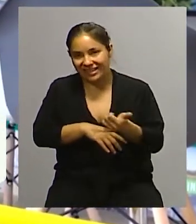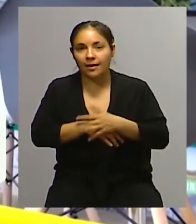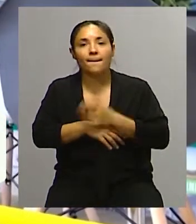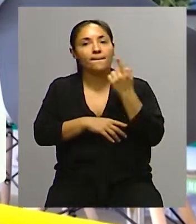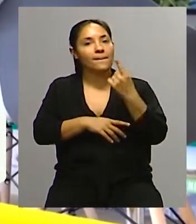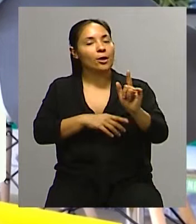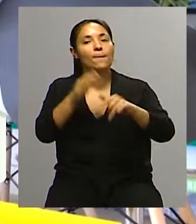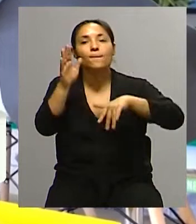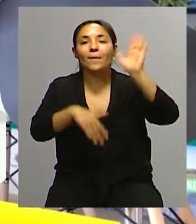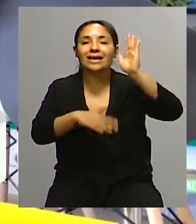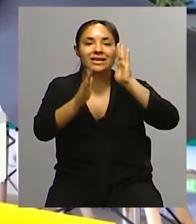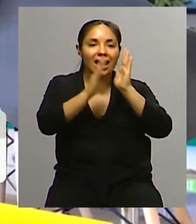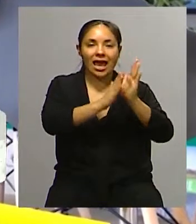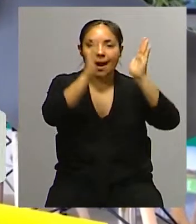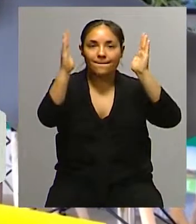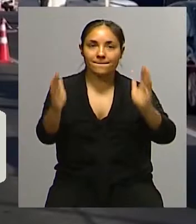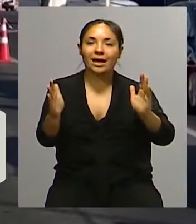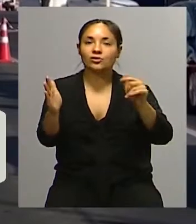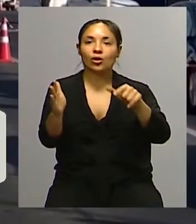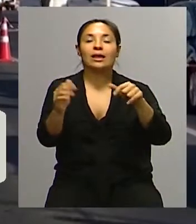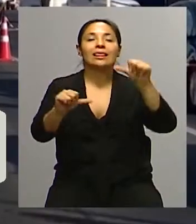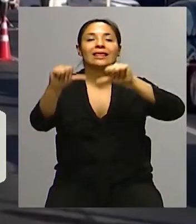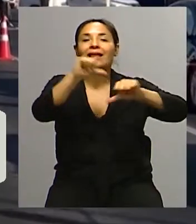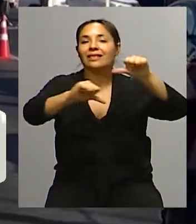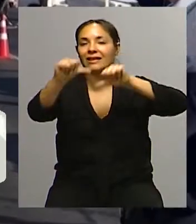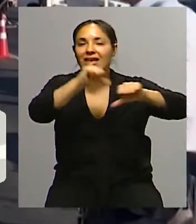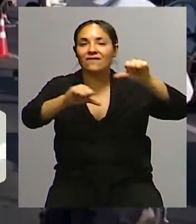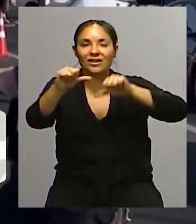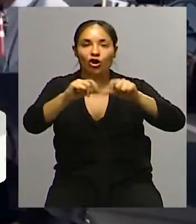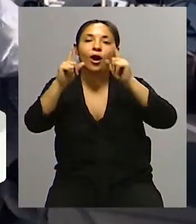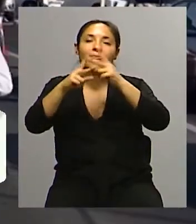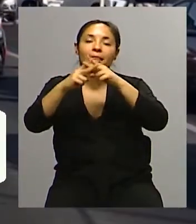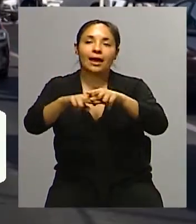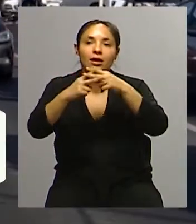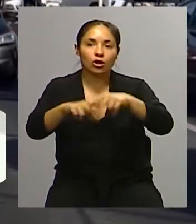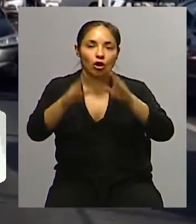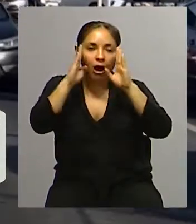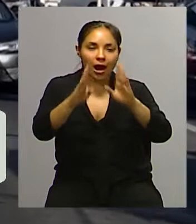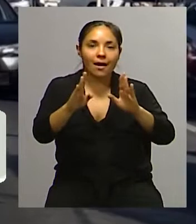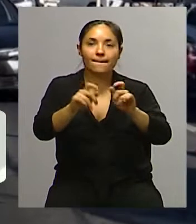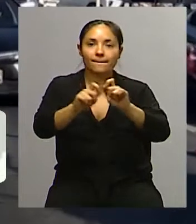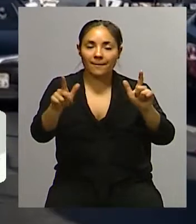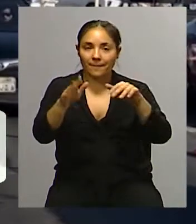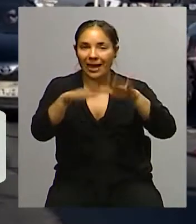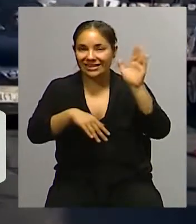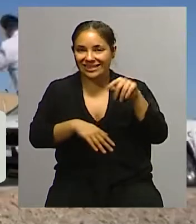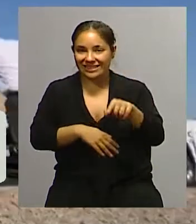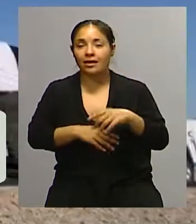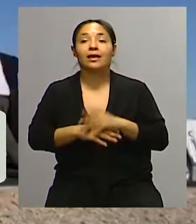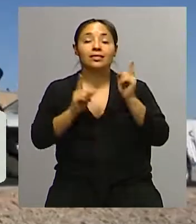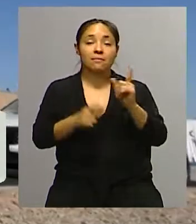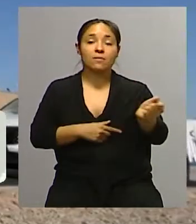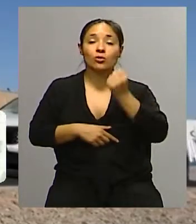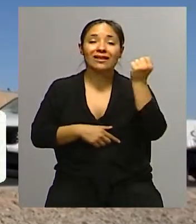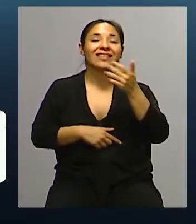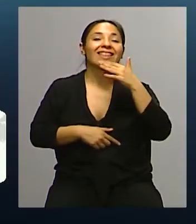mucho espacio a esto de lo científico, a esto de lo técnico. Y acá es donde también es importante entender que los